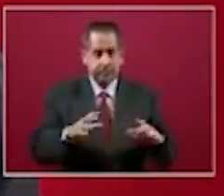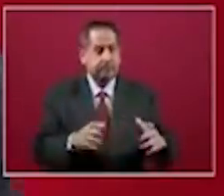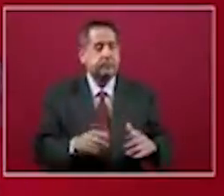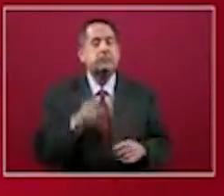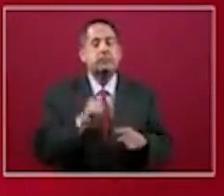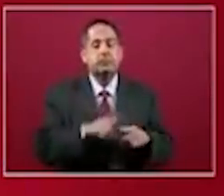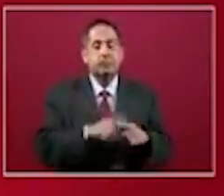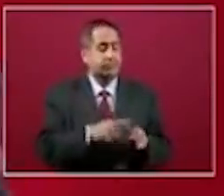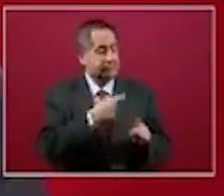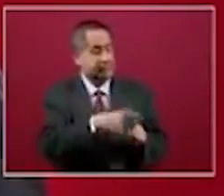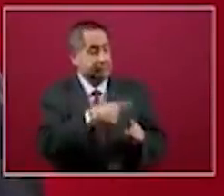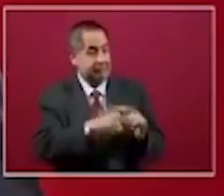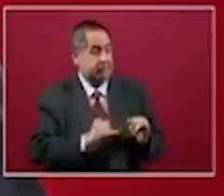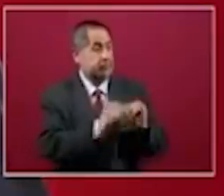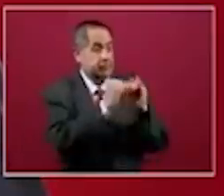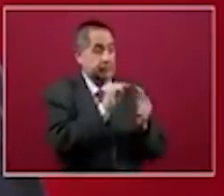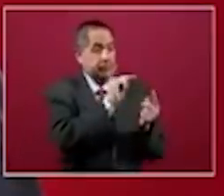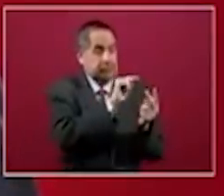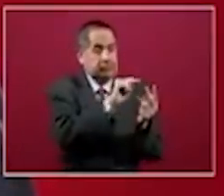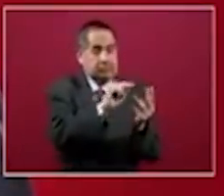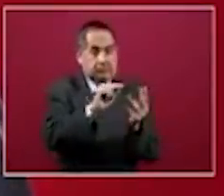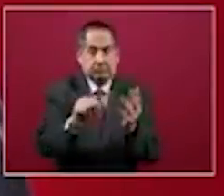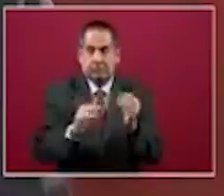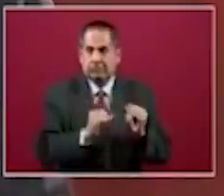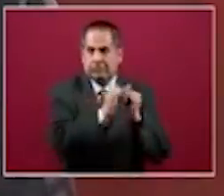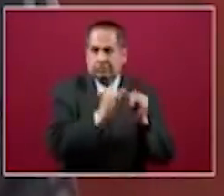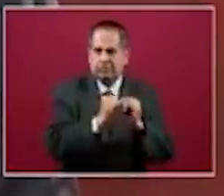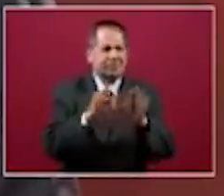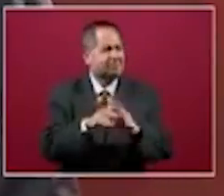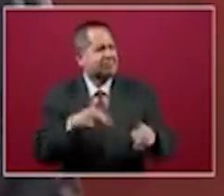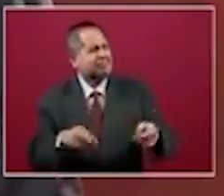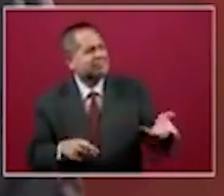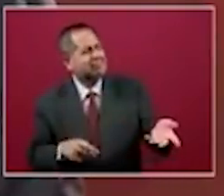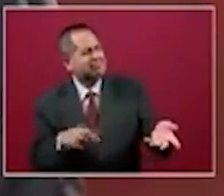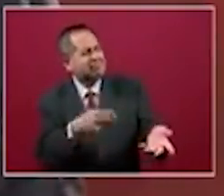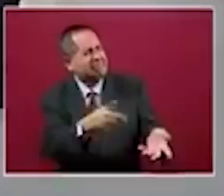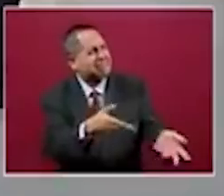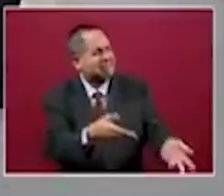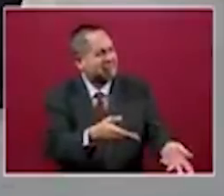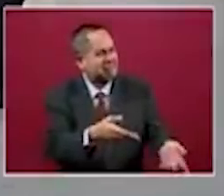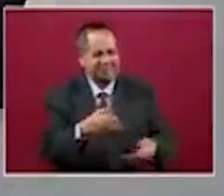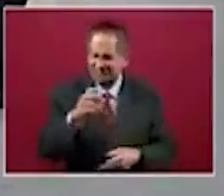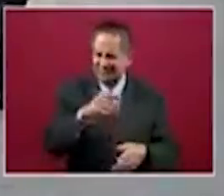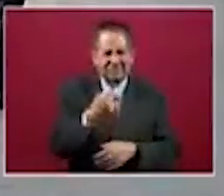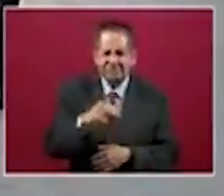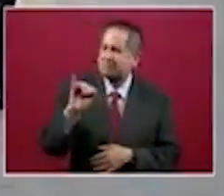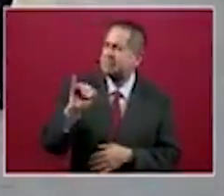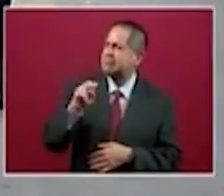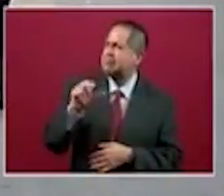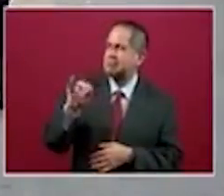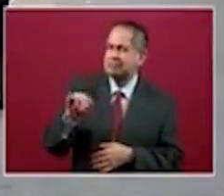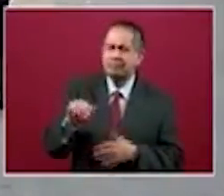se crearon todas estas instituciones. ¿Cómo se llama esta? El INAI. Se ha referido